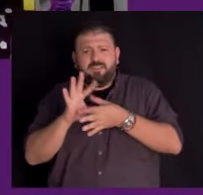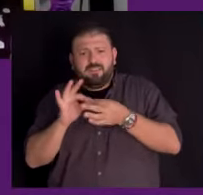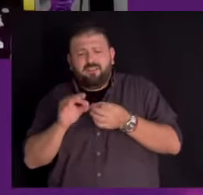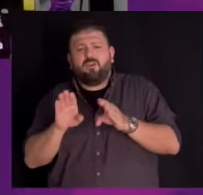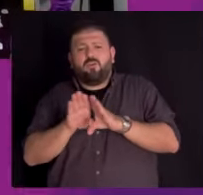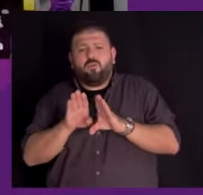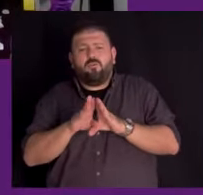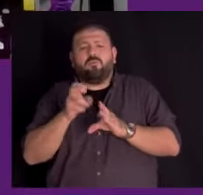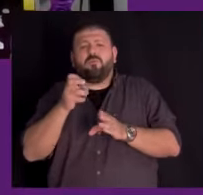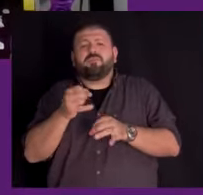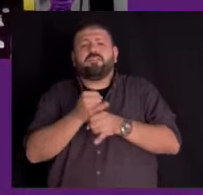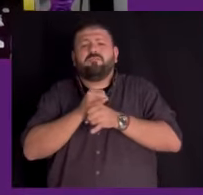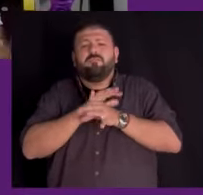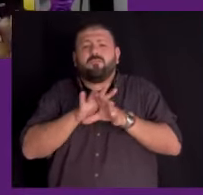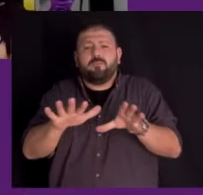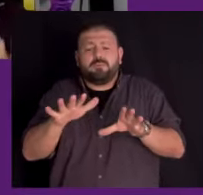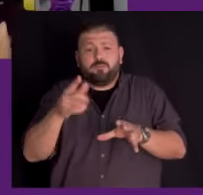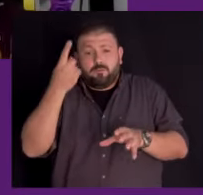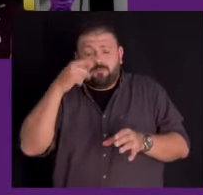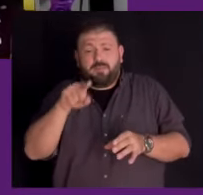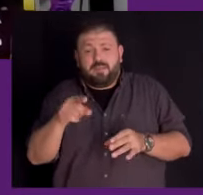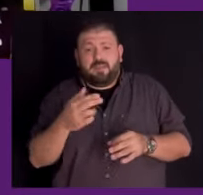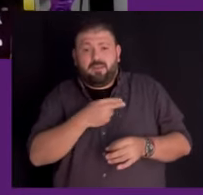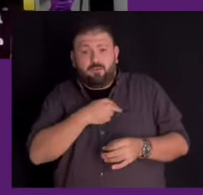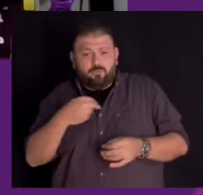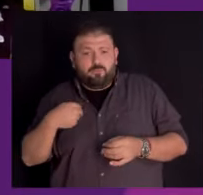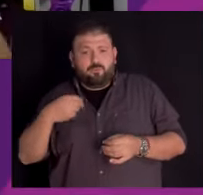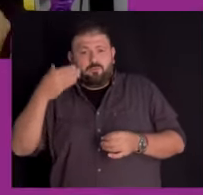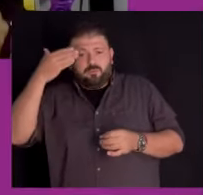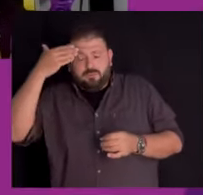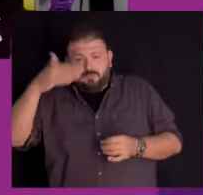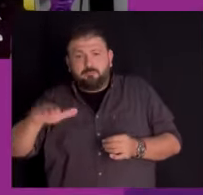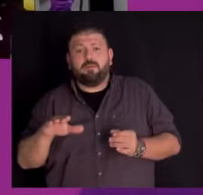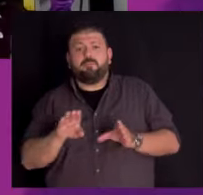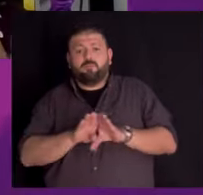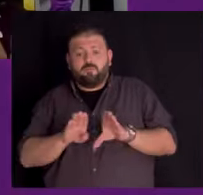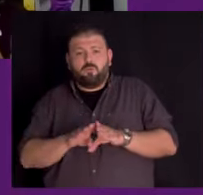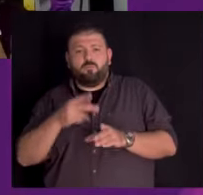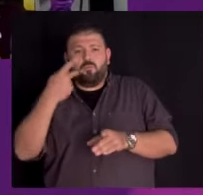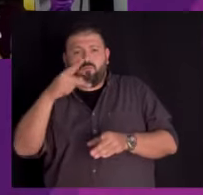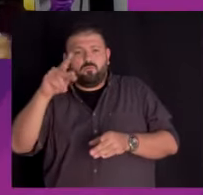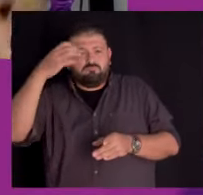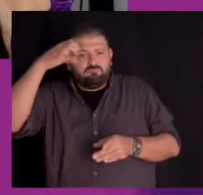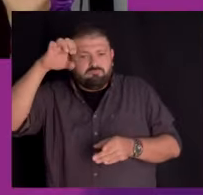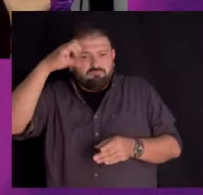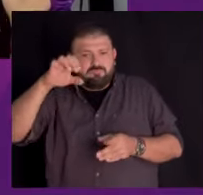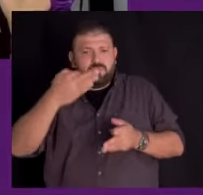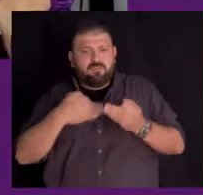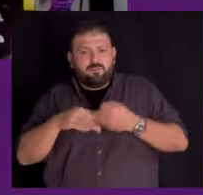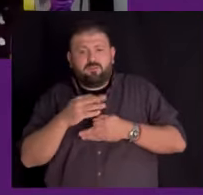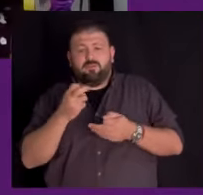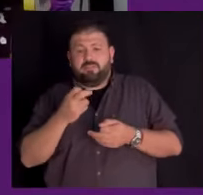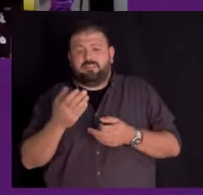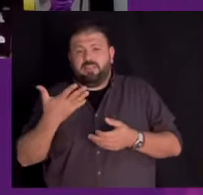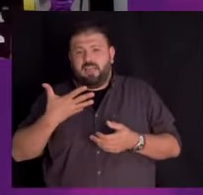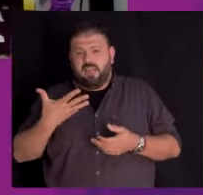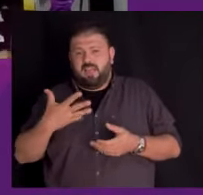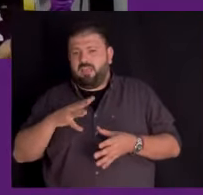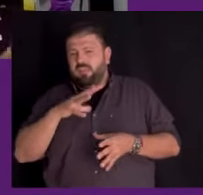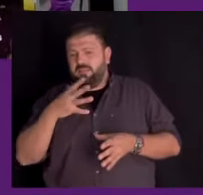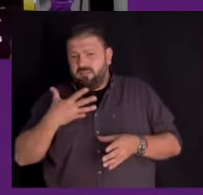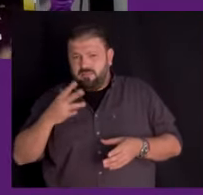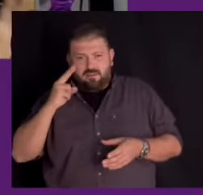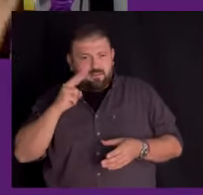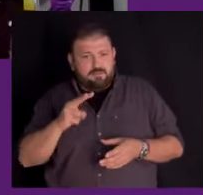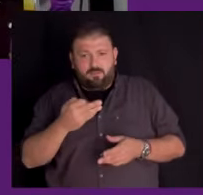transmites esta información y sobre todo también nos compartas tu criterio acerca de cómo tiene bastante que ver